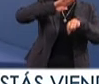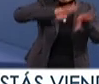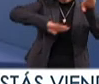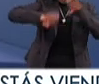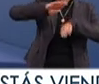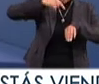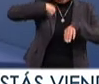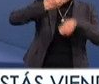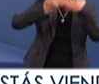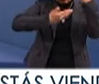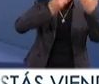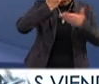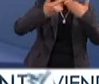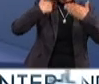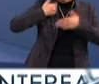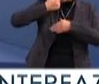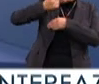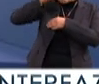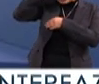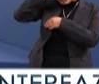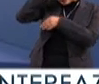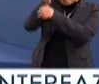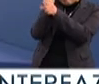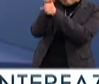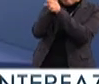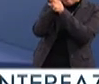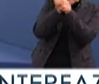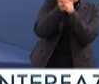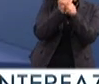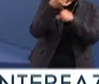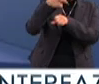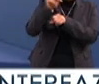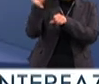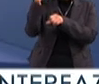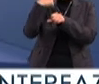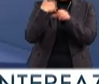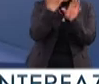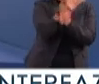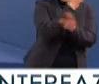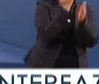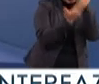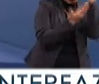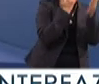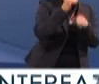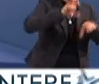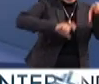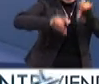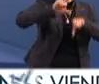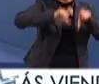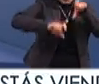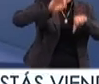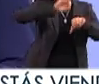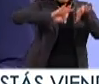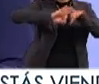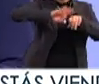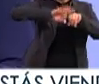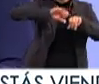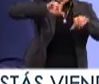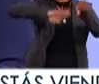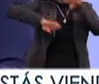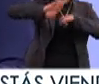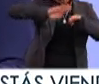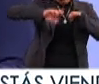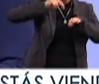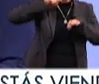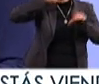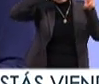hago periodismo científico pero cuando estaba en la licenciatura de química farmacobiólogo uno de los temas